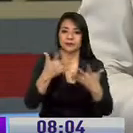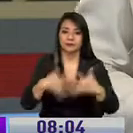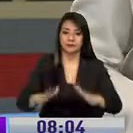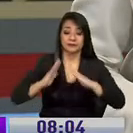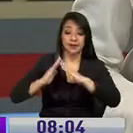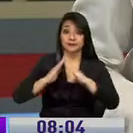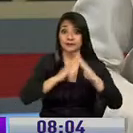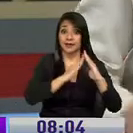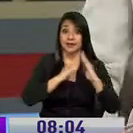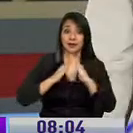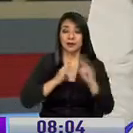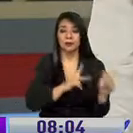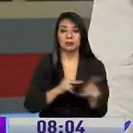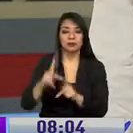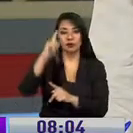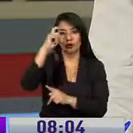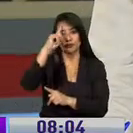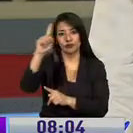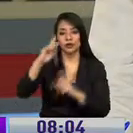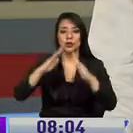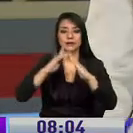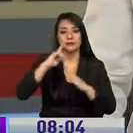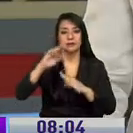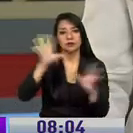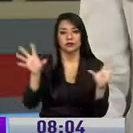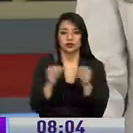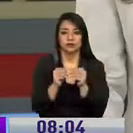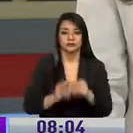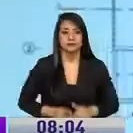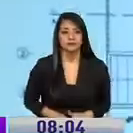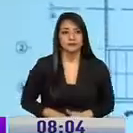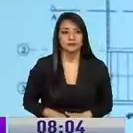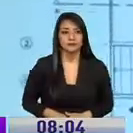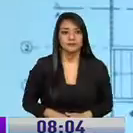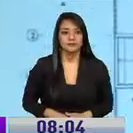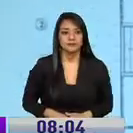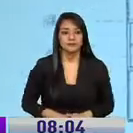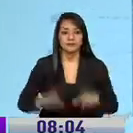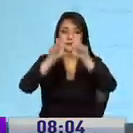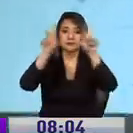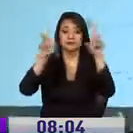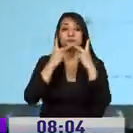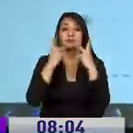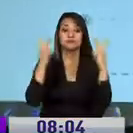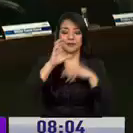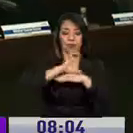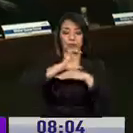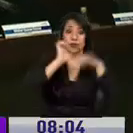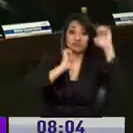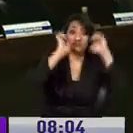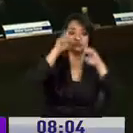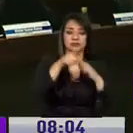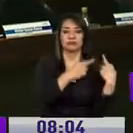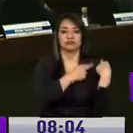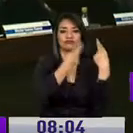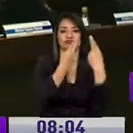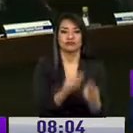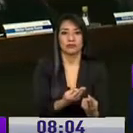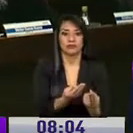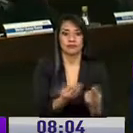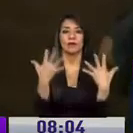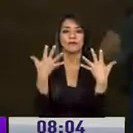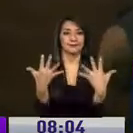viviendas forman parte del plan gubernamental Casa para Todos. La empresa pública Ecuador Estratégico fue la encargada de la ejecución